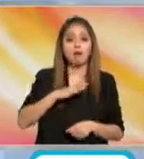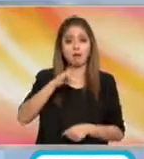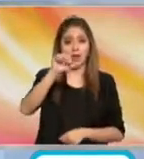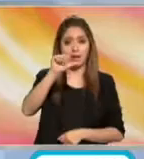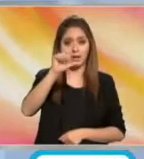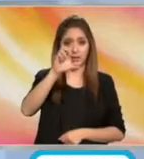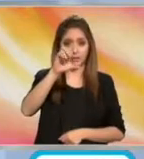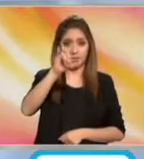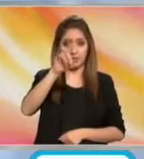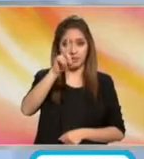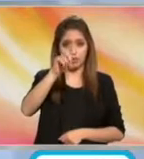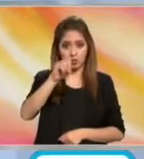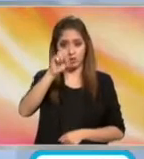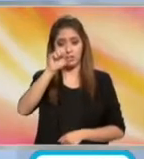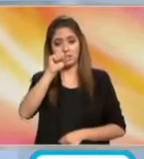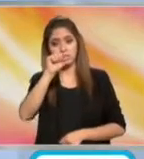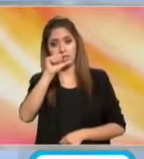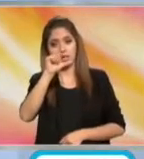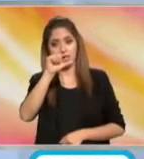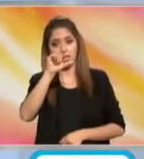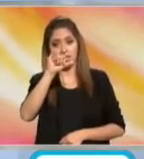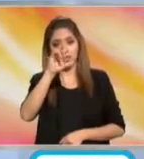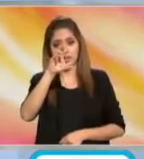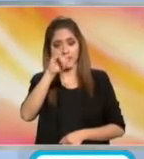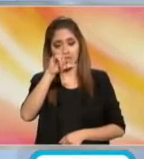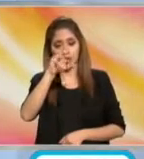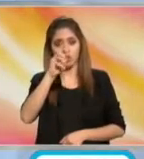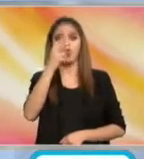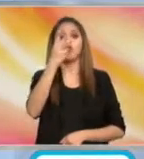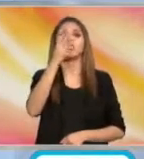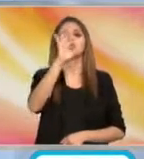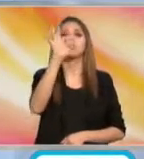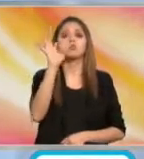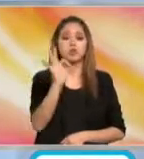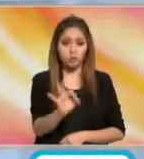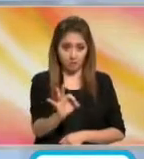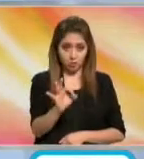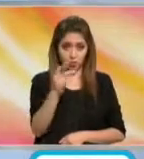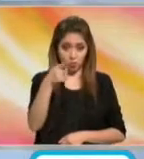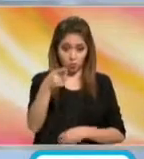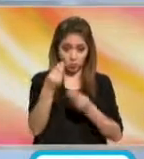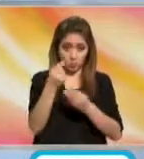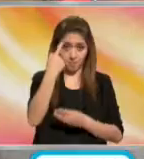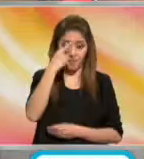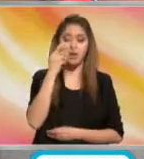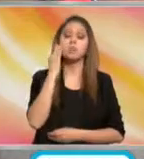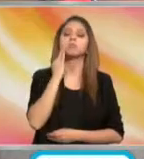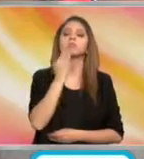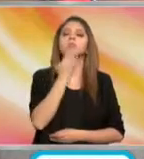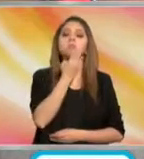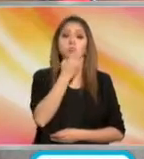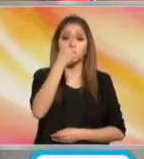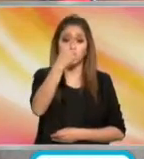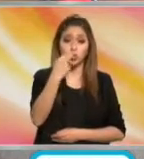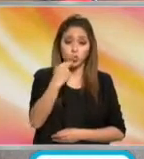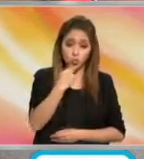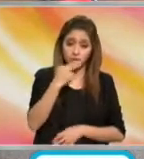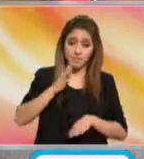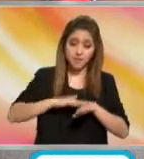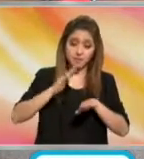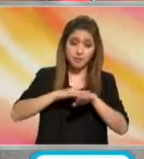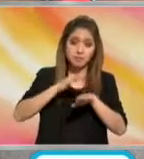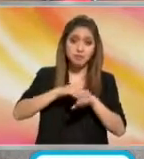ácido salicílico, que es el 2%, es el máximo contenido para un cosmético. Entonces, entre más lo uses, más